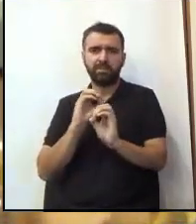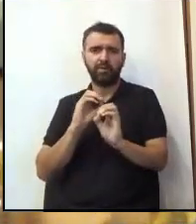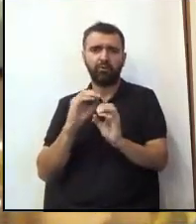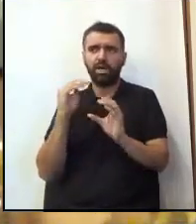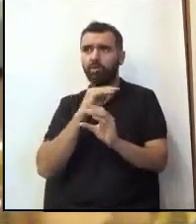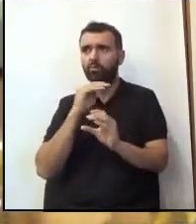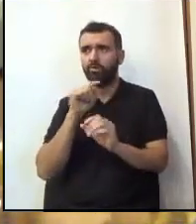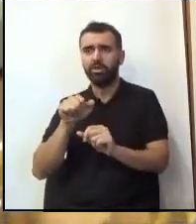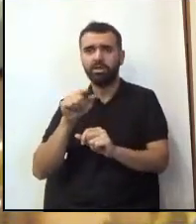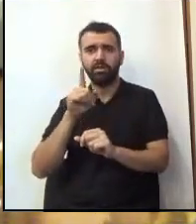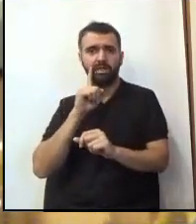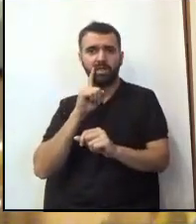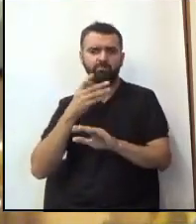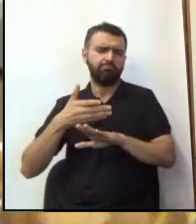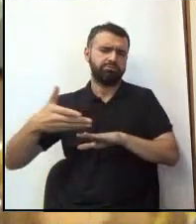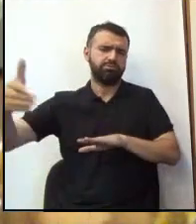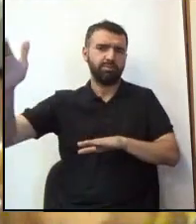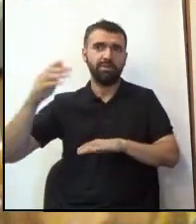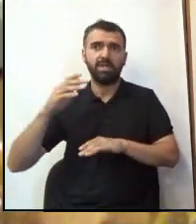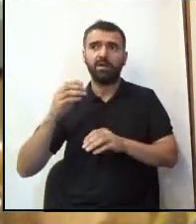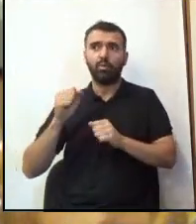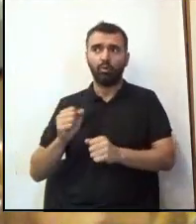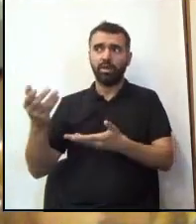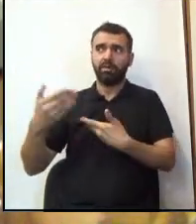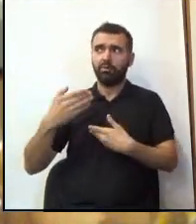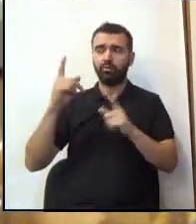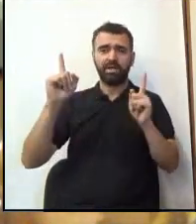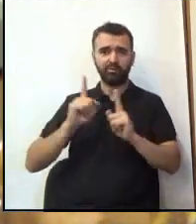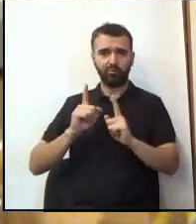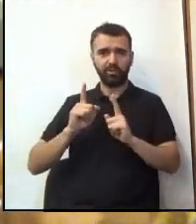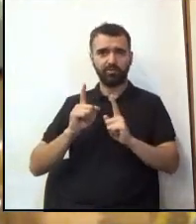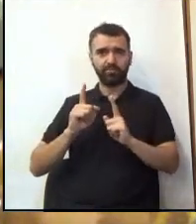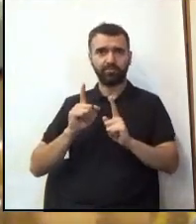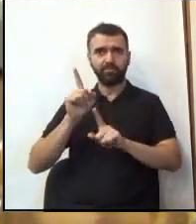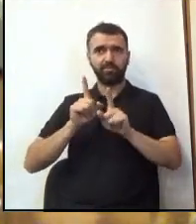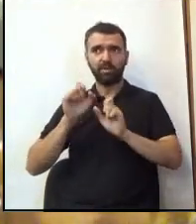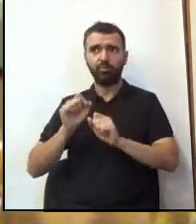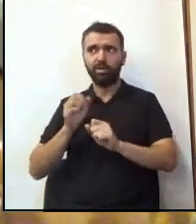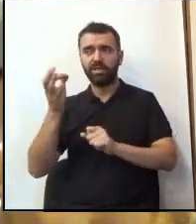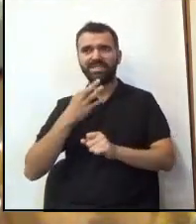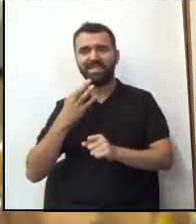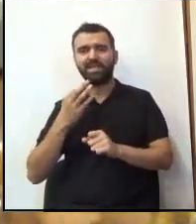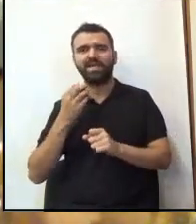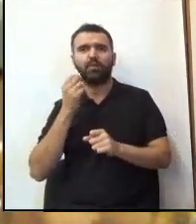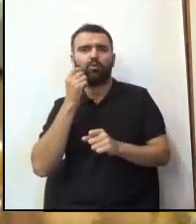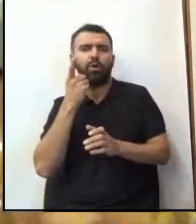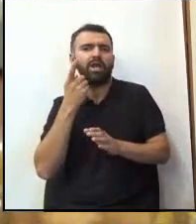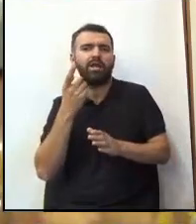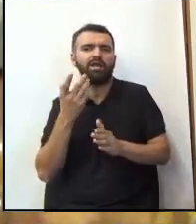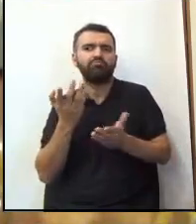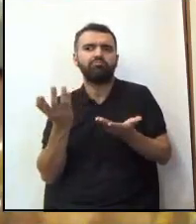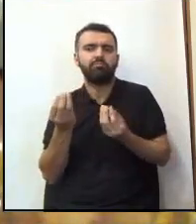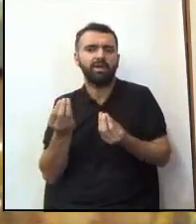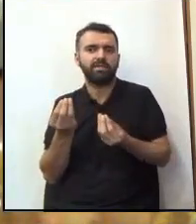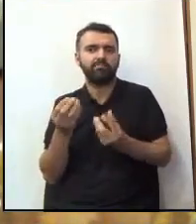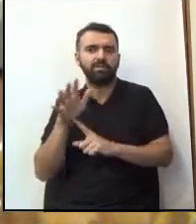si pudiésemos tener un resumen, algo que nos diga en qué pie estamos. Ya, porque, como lo comentaba con la alcaldesa,